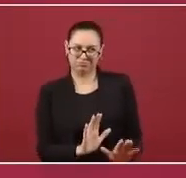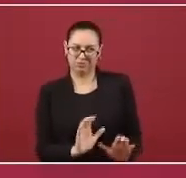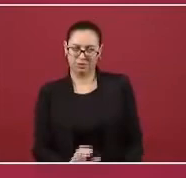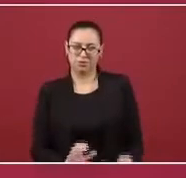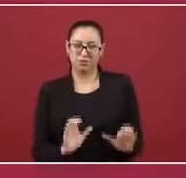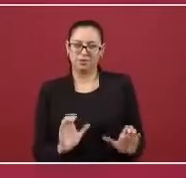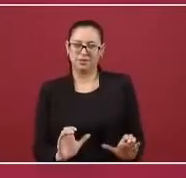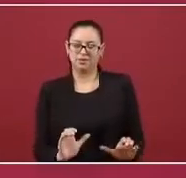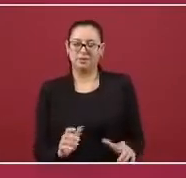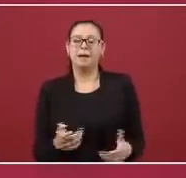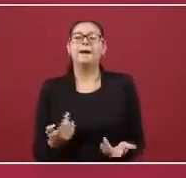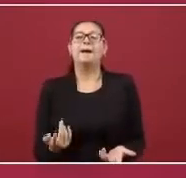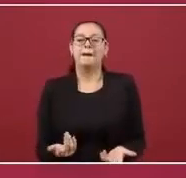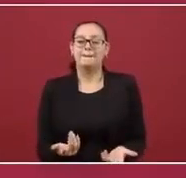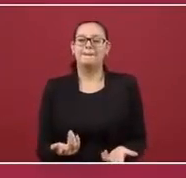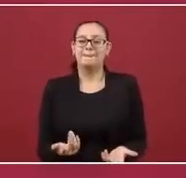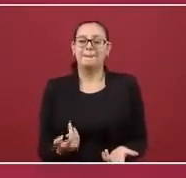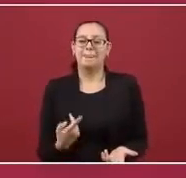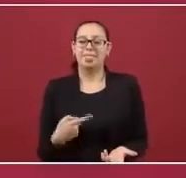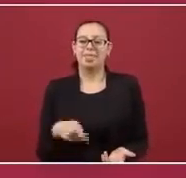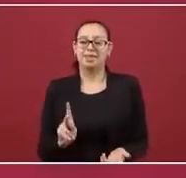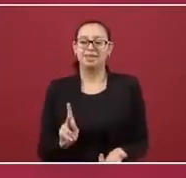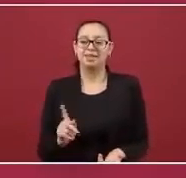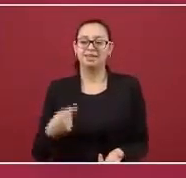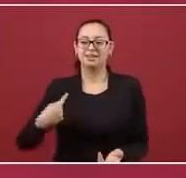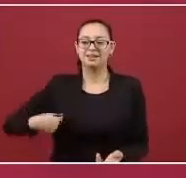Pero nosotros tenemos que